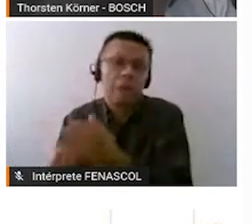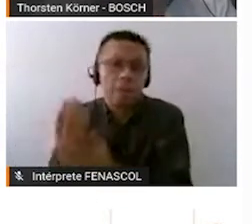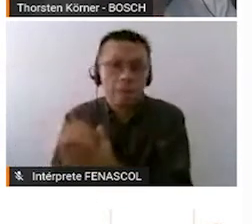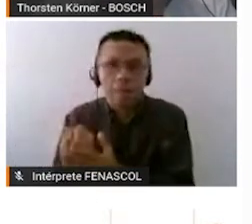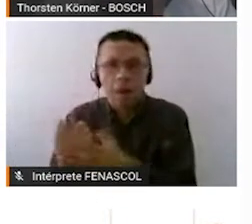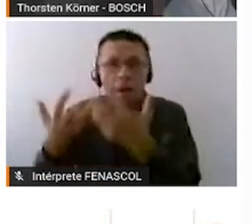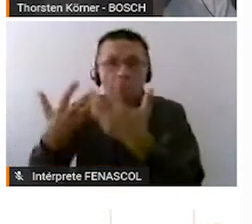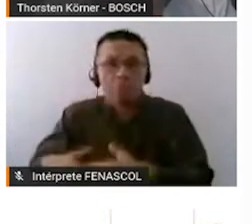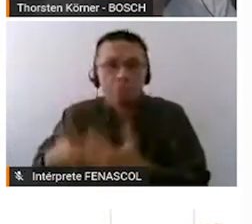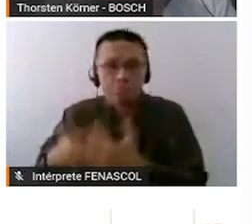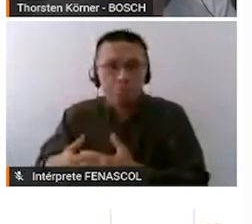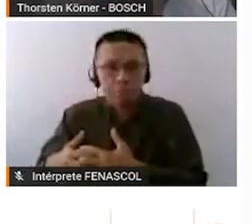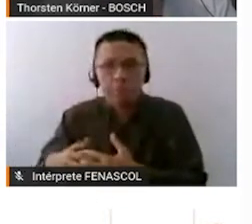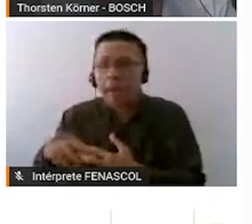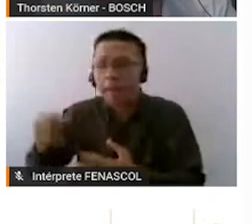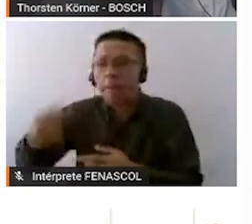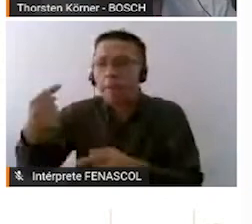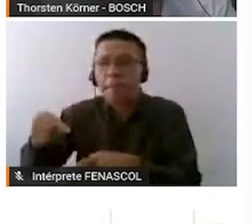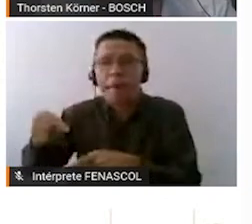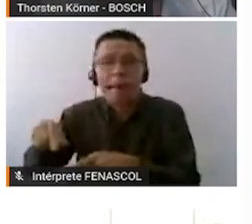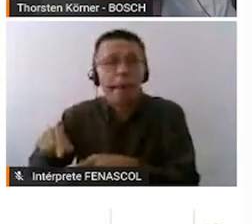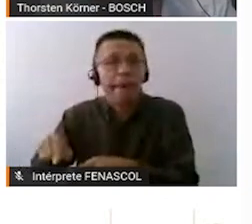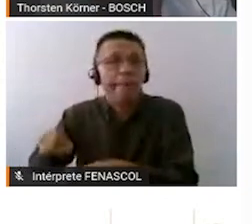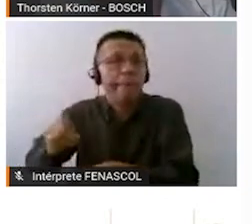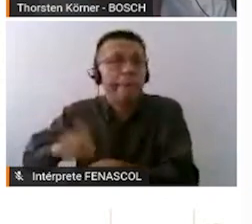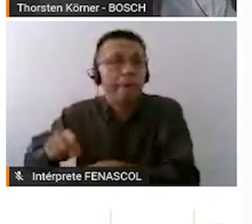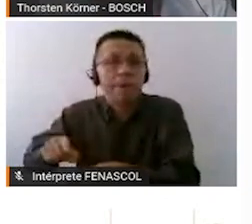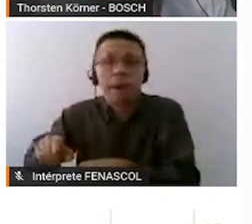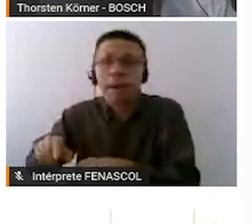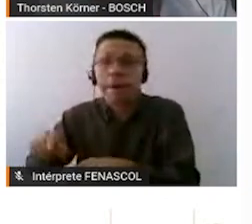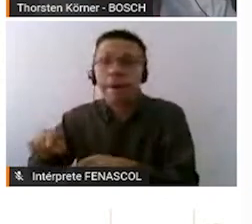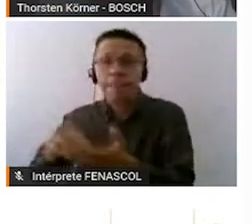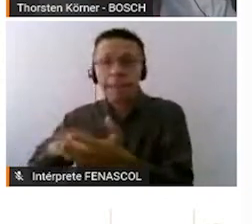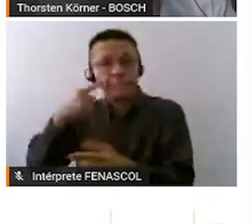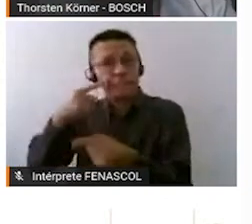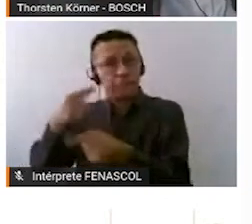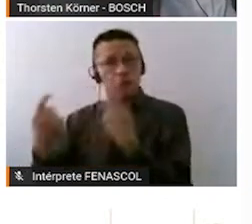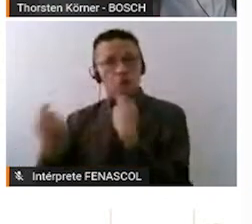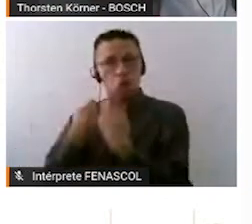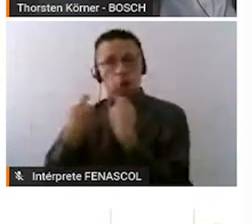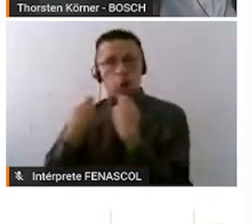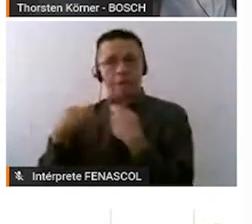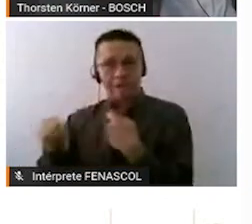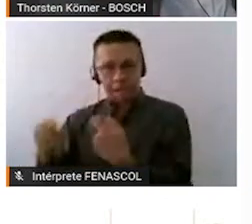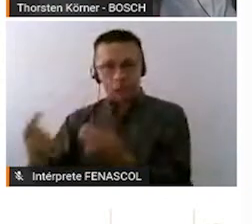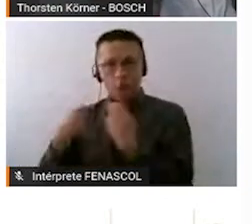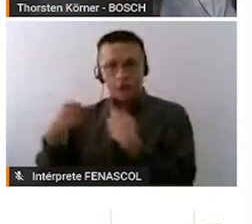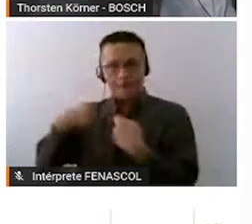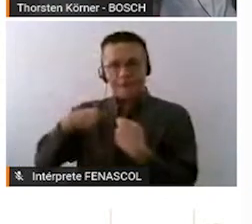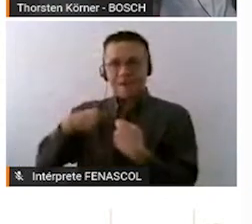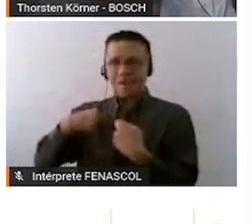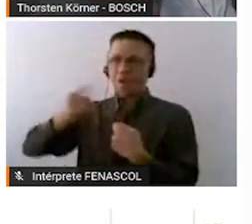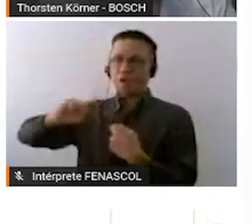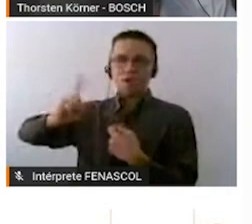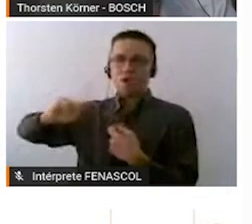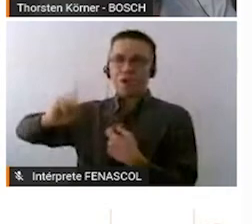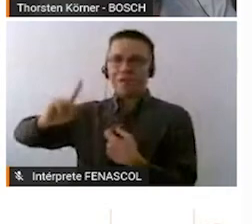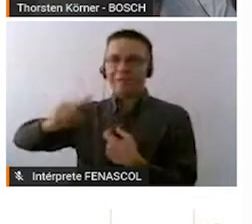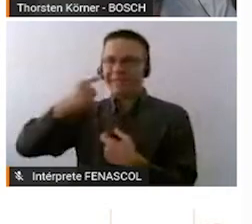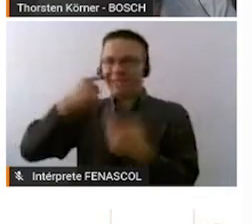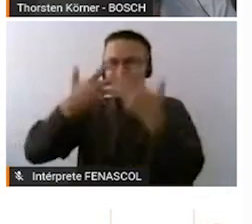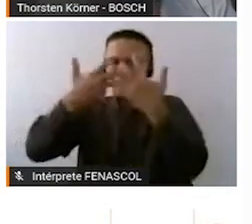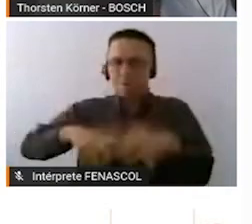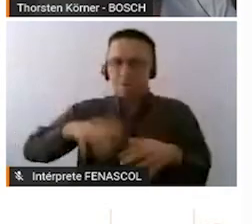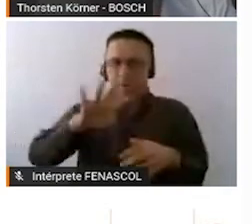al revés. Y es esta la misión que tenemos de Industria 4.0. O